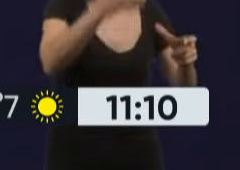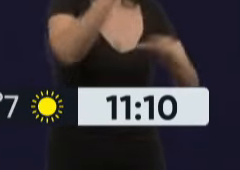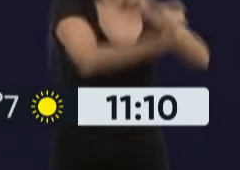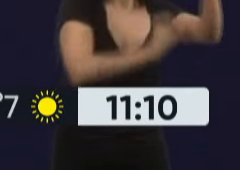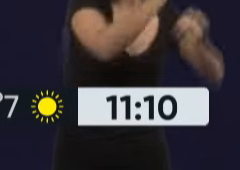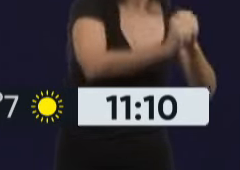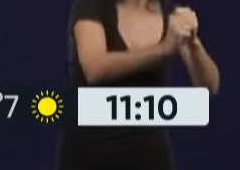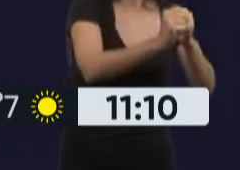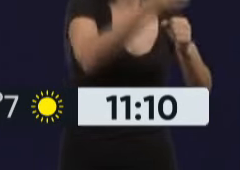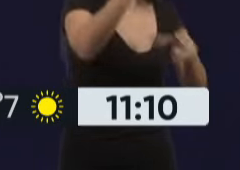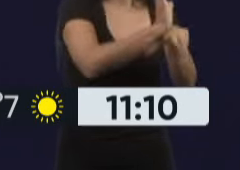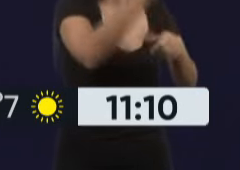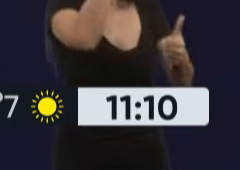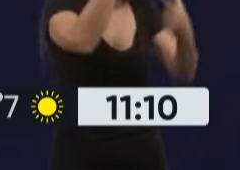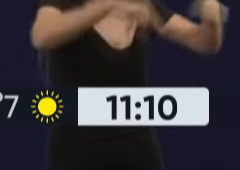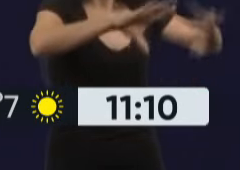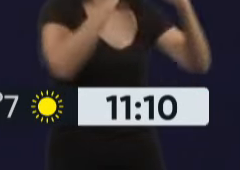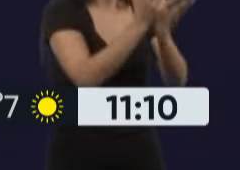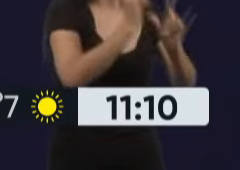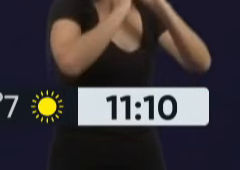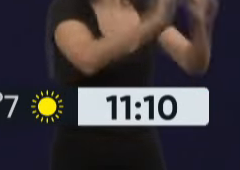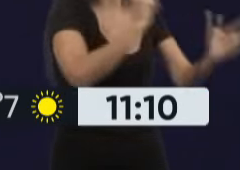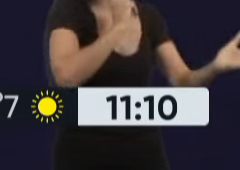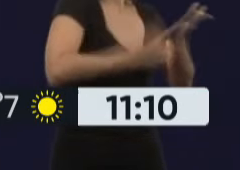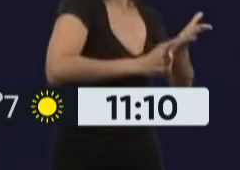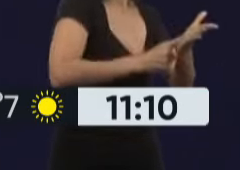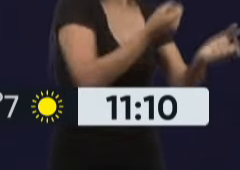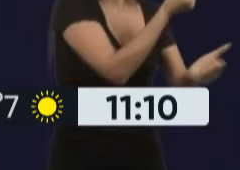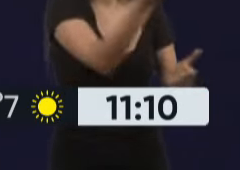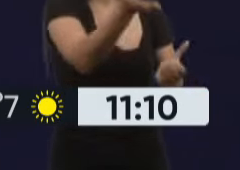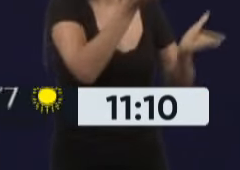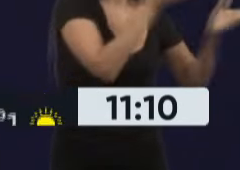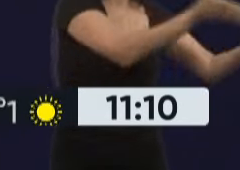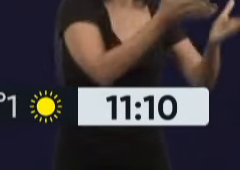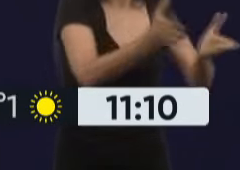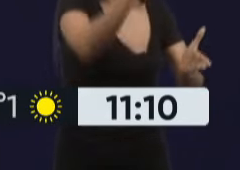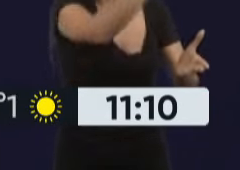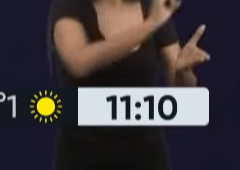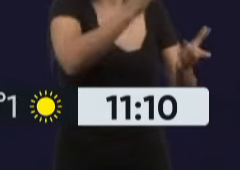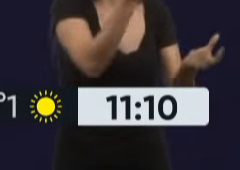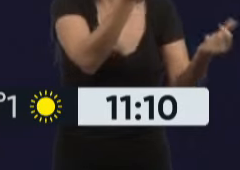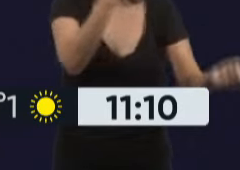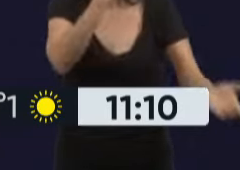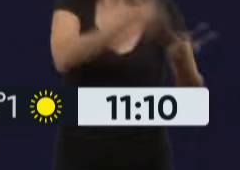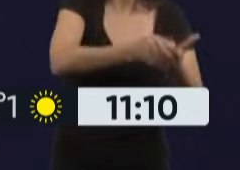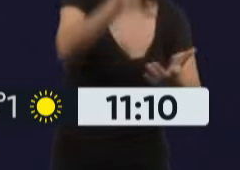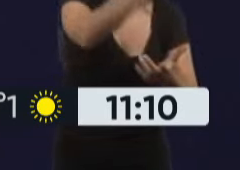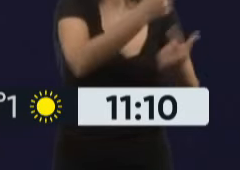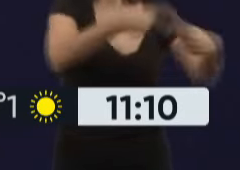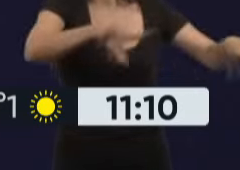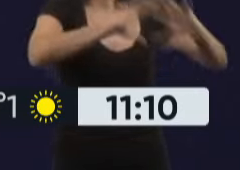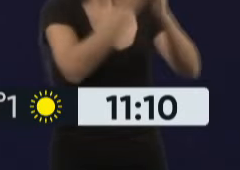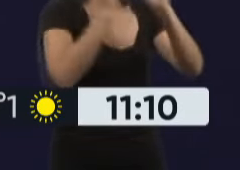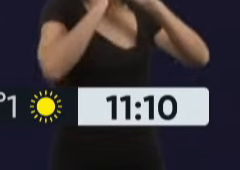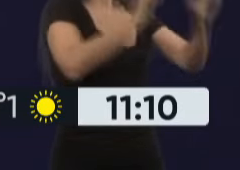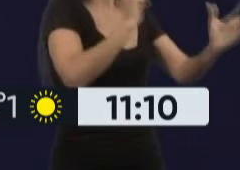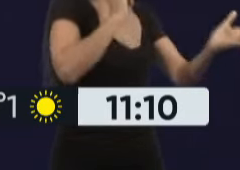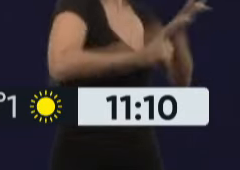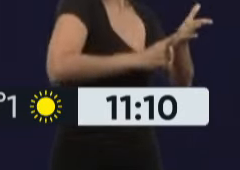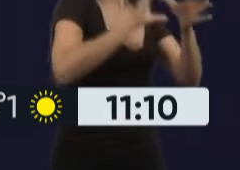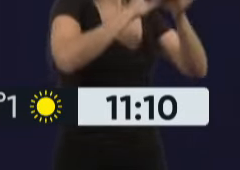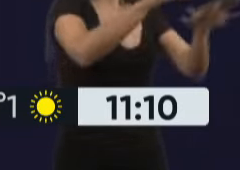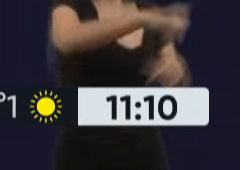quienes determinen la cantidad de servicios los recorridos las tarifas y demás cuestiones esto lo que